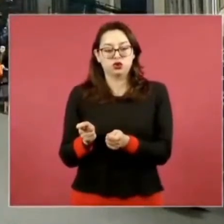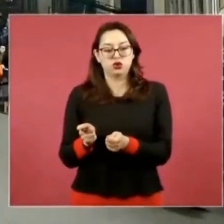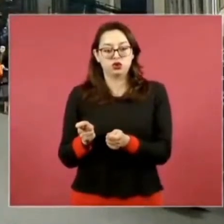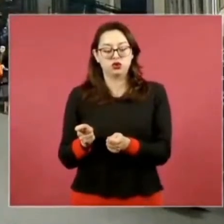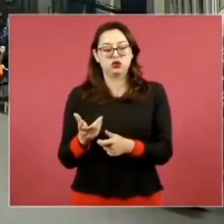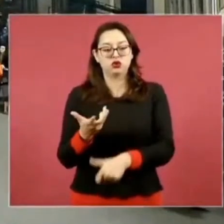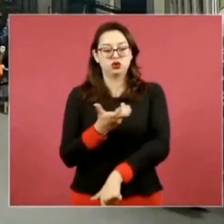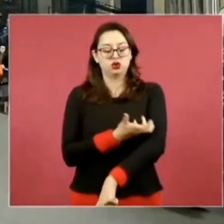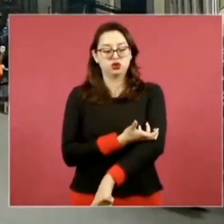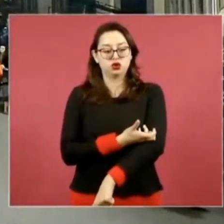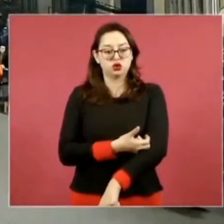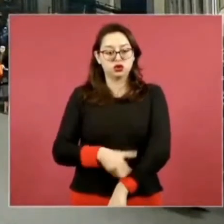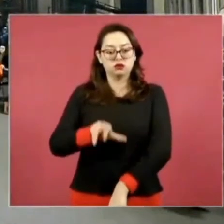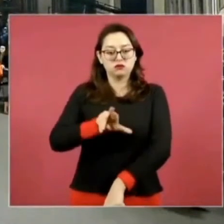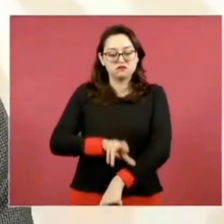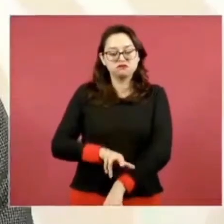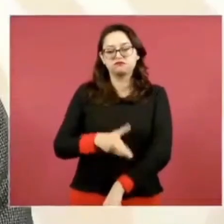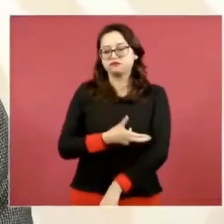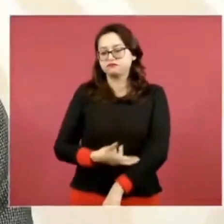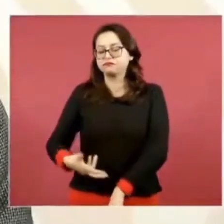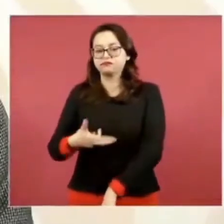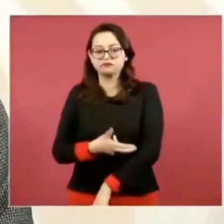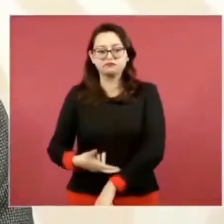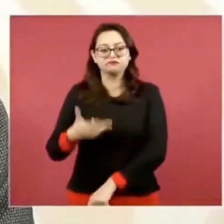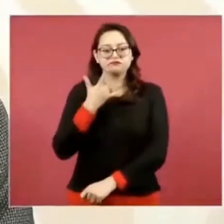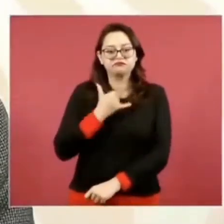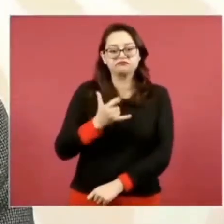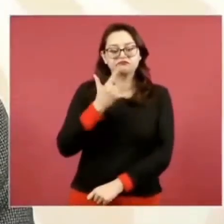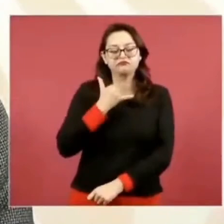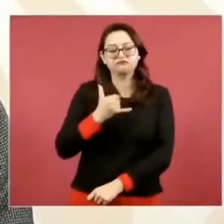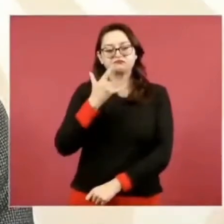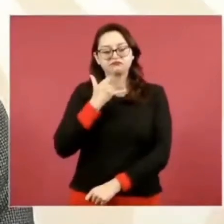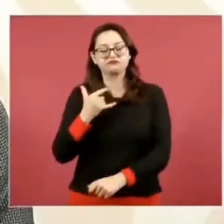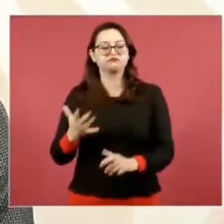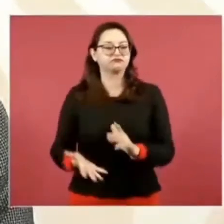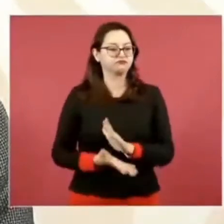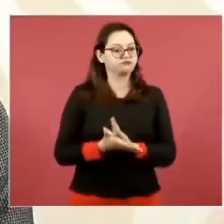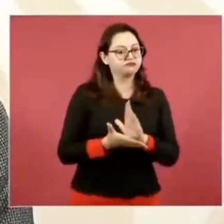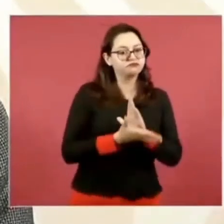coordinar los esfuerzos que tienen que ver con estas obras,